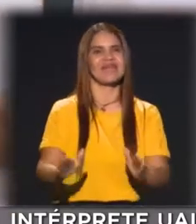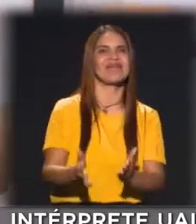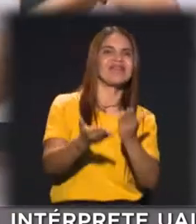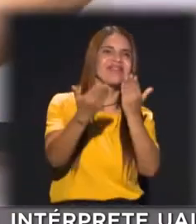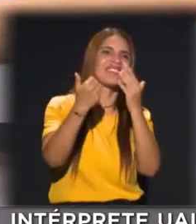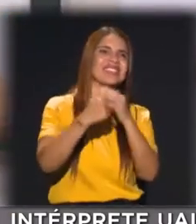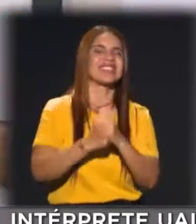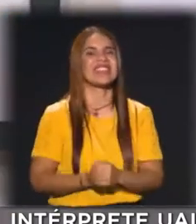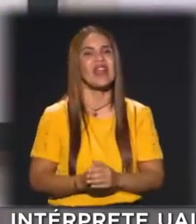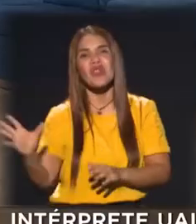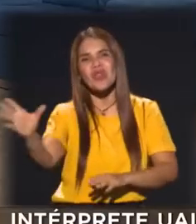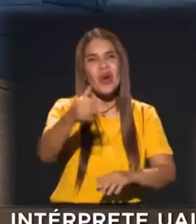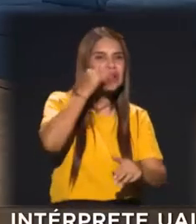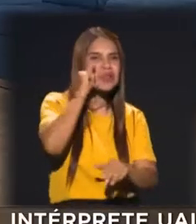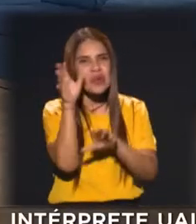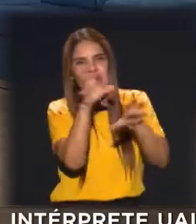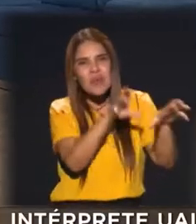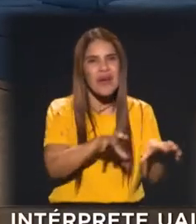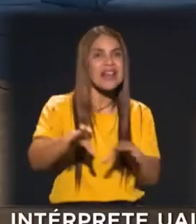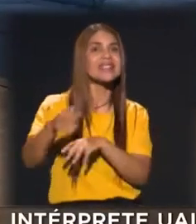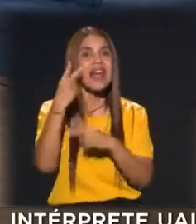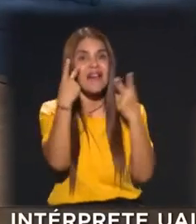Allá los camarógrafos. Muévase pues.